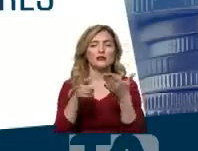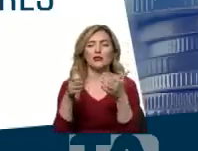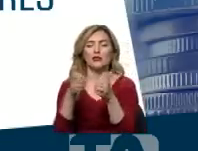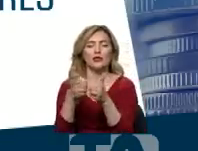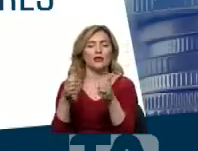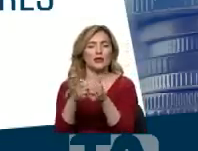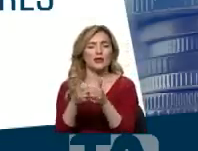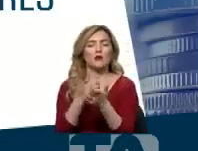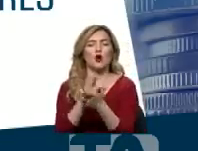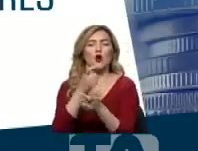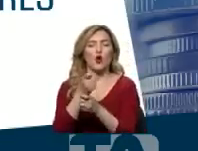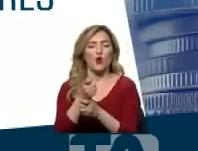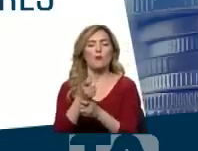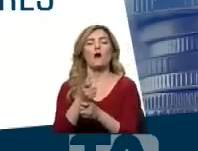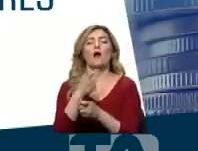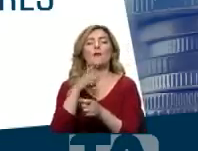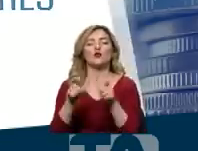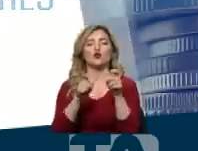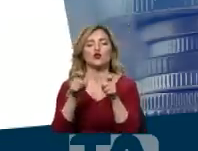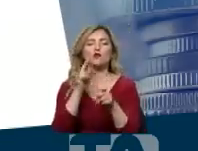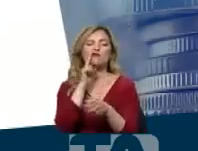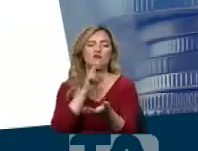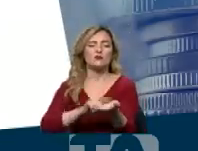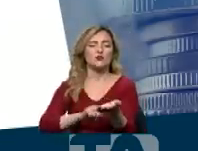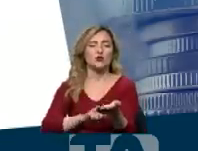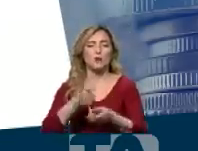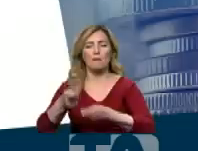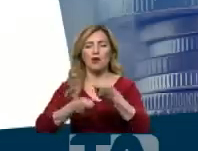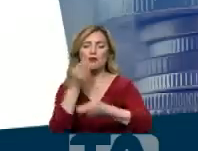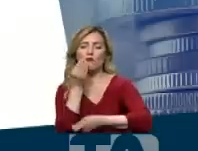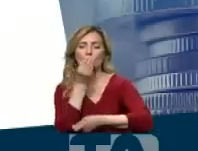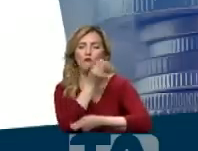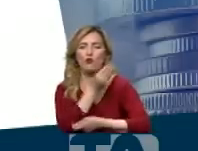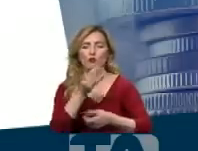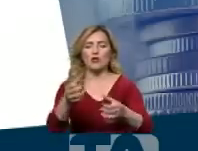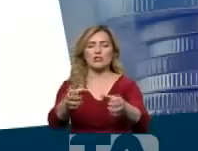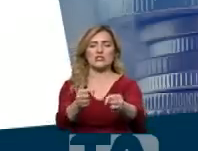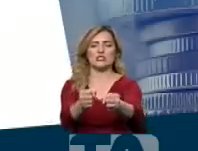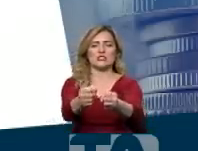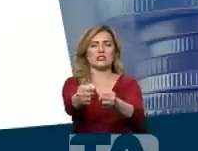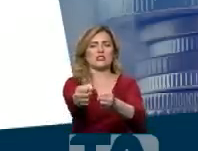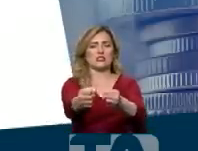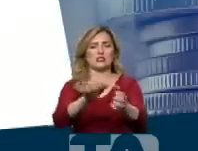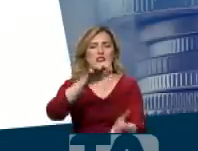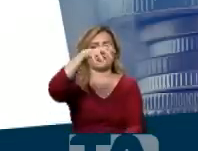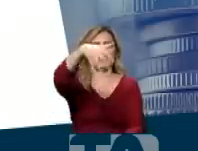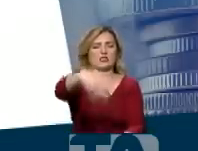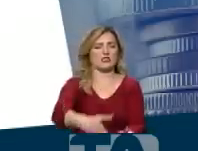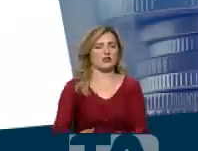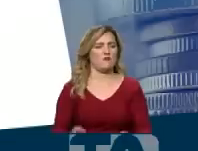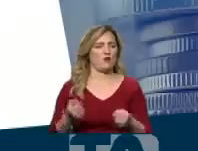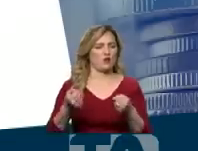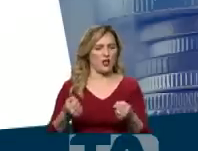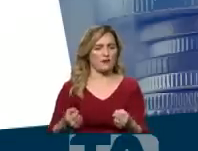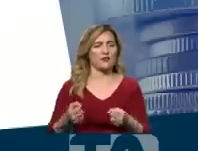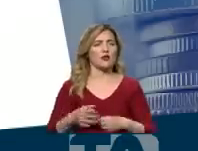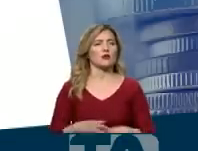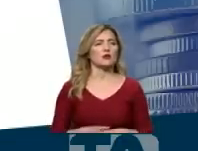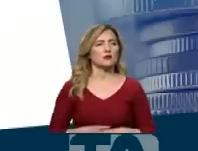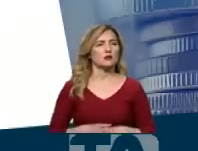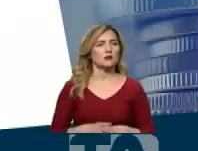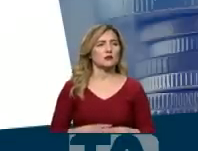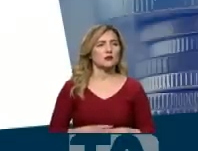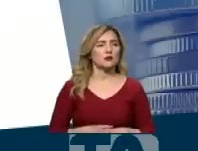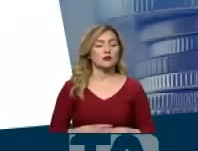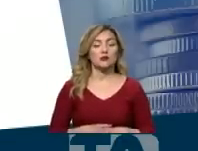personas con diabetes, para la venta local de flores y para los tractores con llantas de 300 caballos de fuerza. Además, se reducirán los aranceles